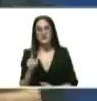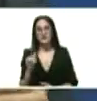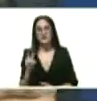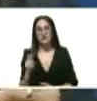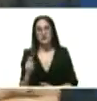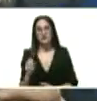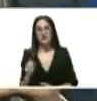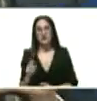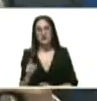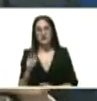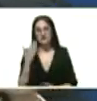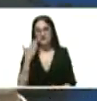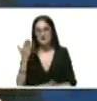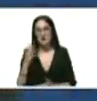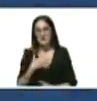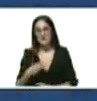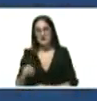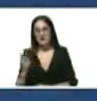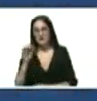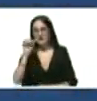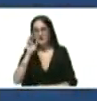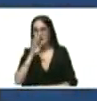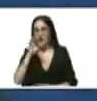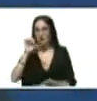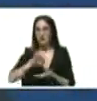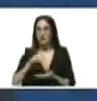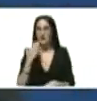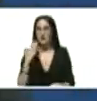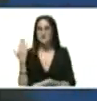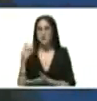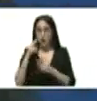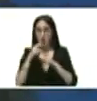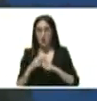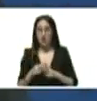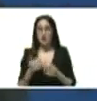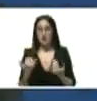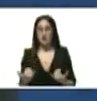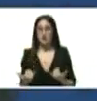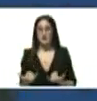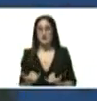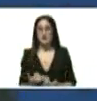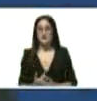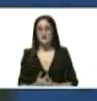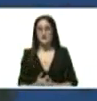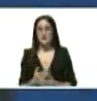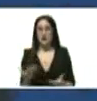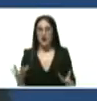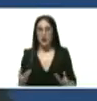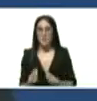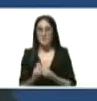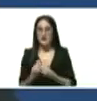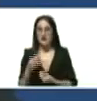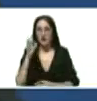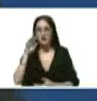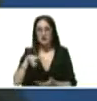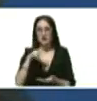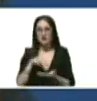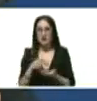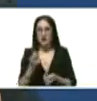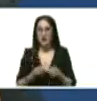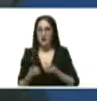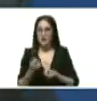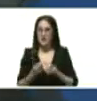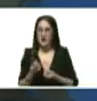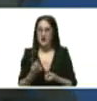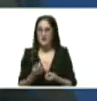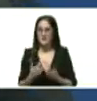gracias, presidente. Gracias por la invitación. Es un honor para nosotros estar aquí acompañando en el Consejo Nacional de Economía